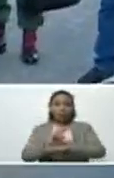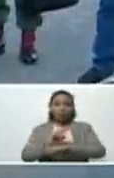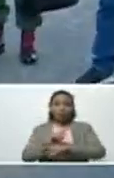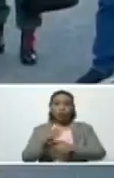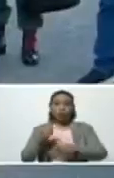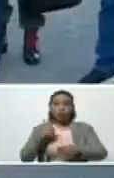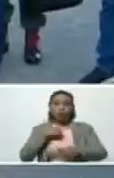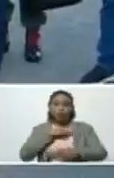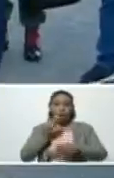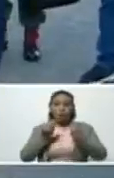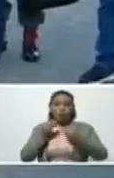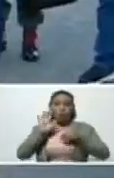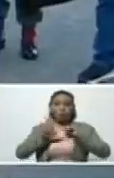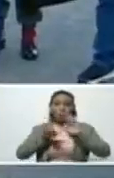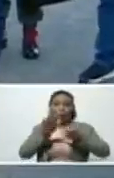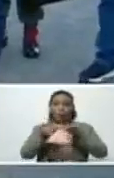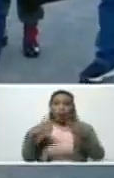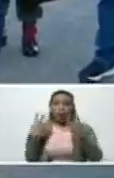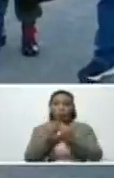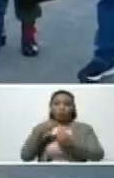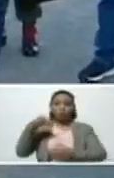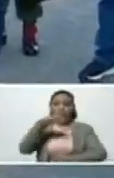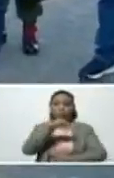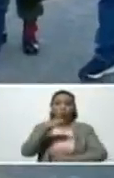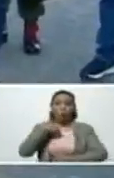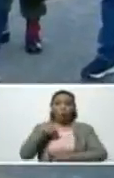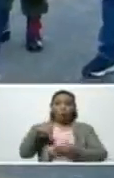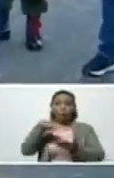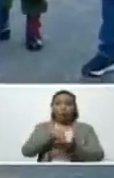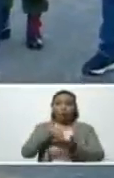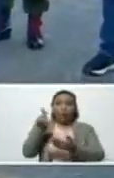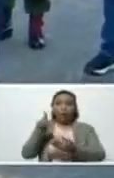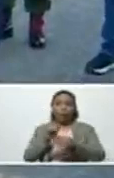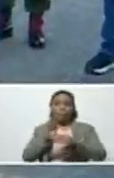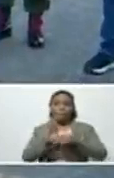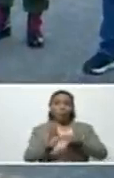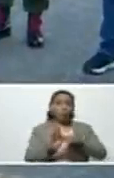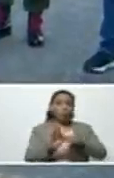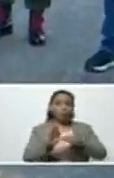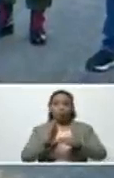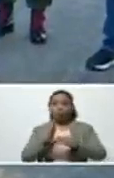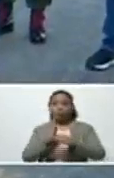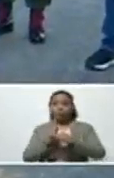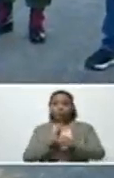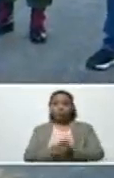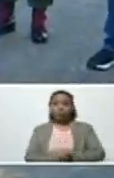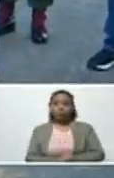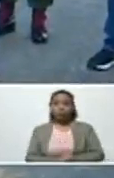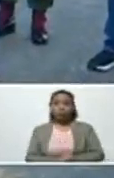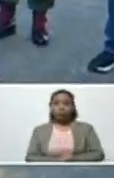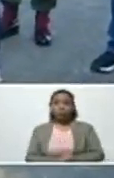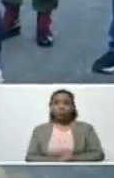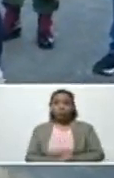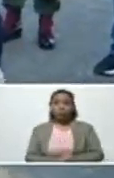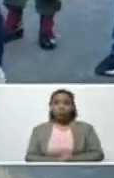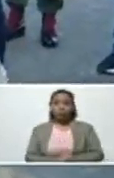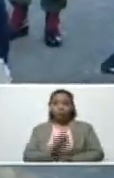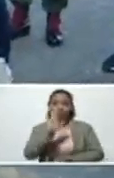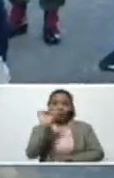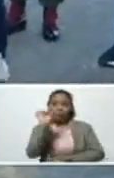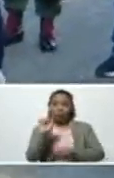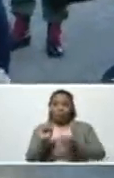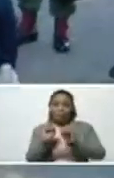nosotros caminando? Yo voy con ustedes caminando o me monto atrás. Y este freno. No está encendido, padre. Permítame, presidente. Bueno,